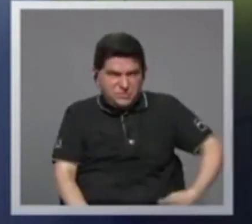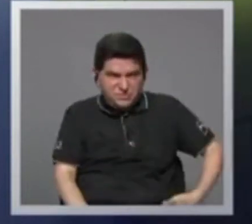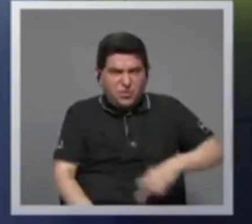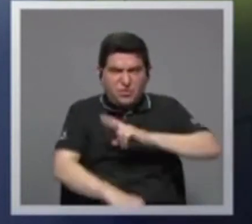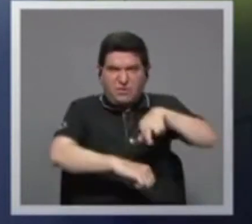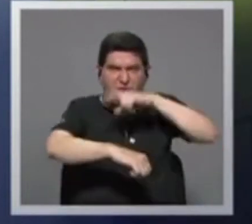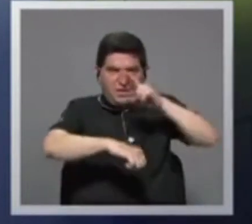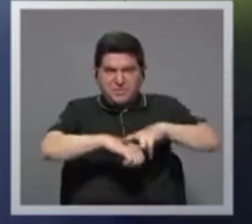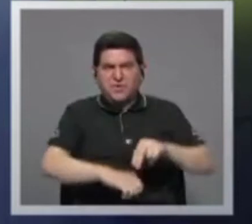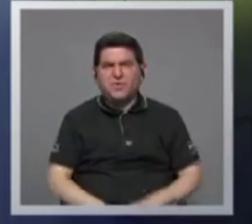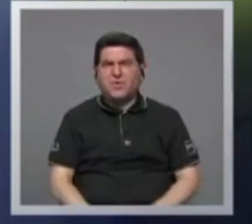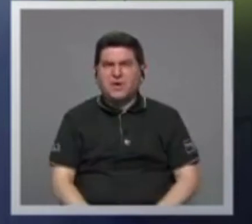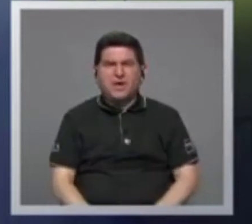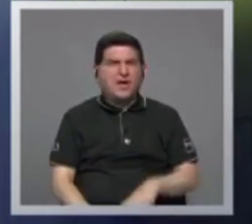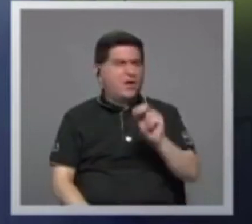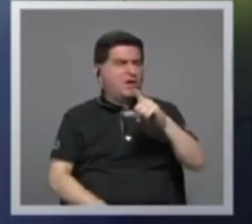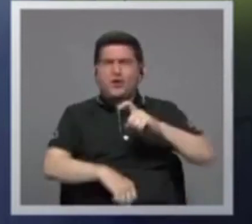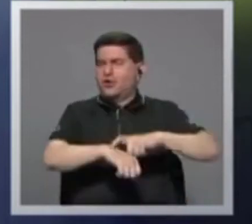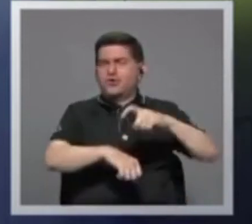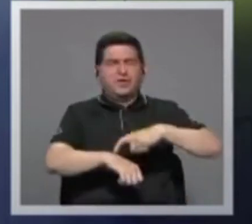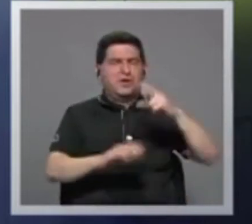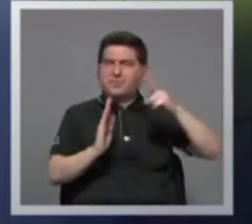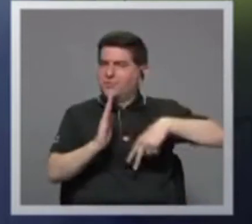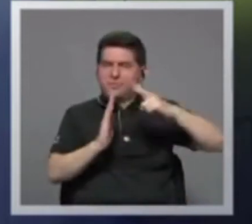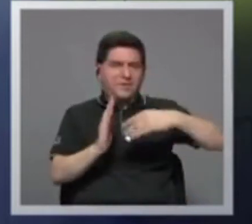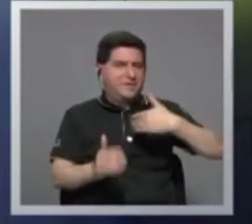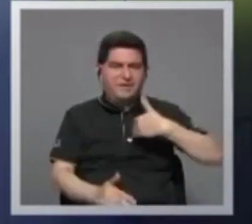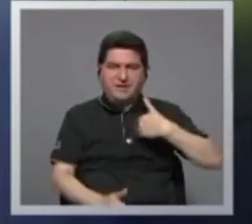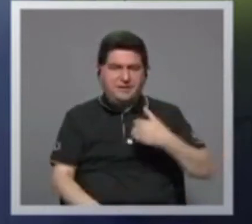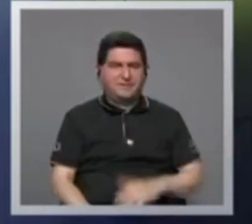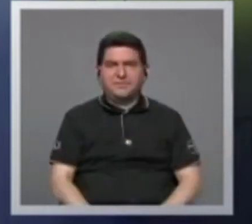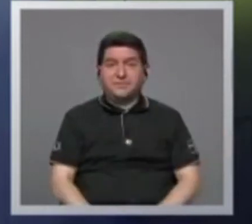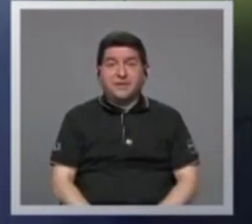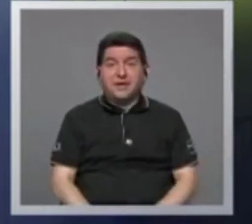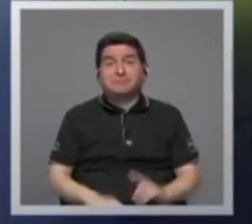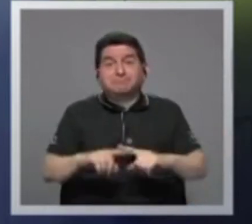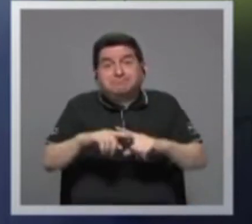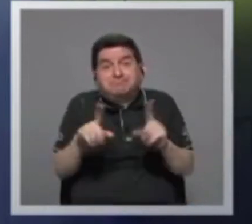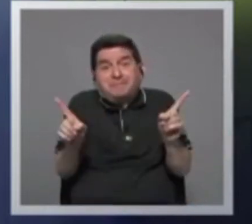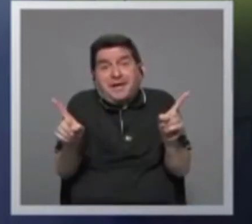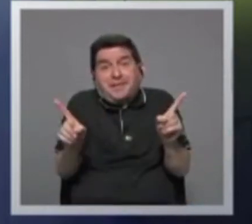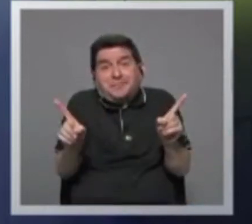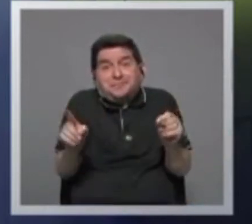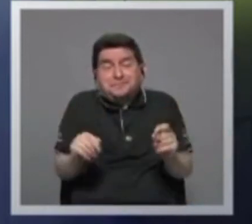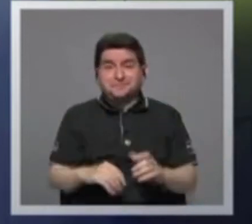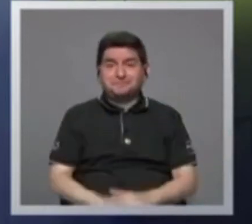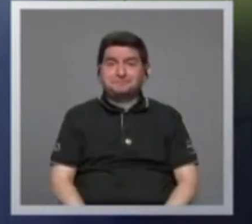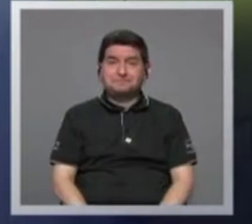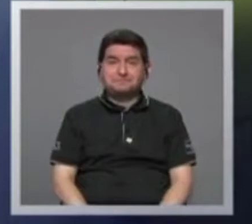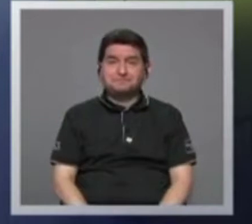la República no va a tener mucho tiempo para lectura, pero